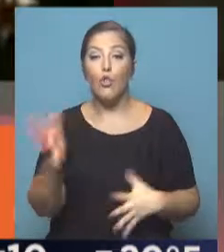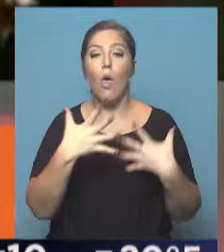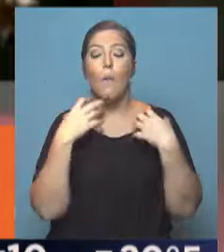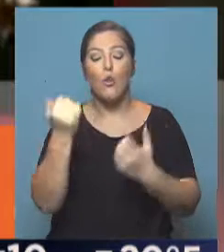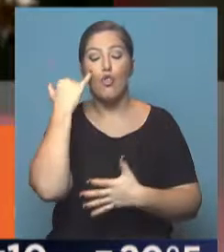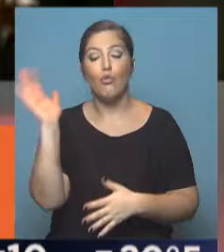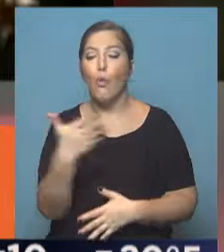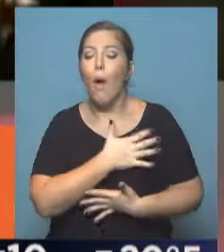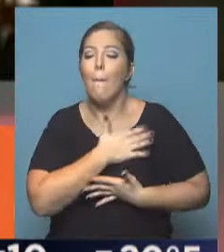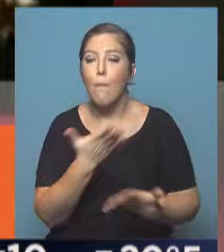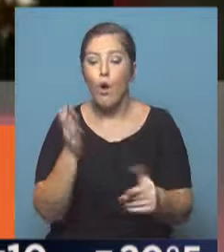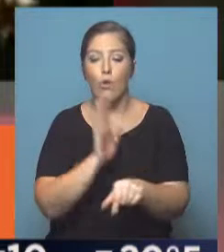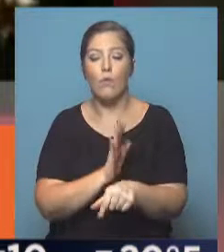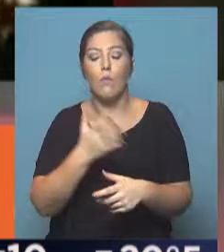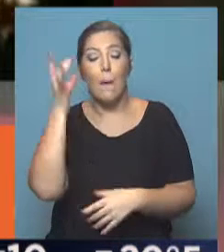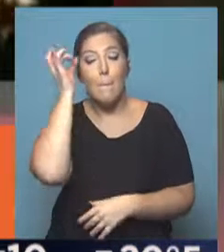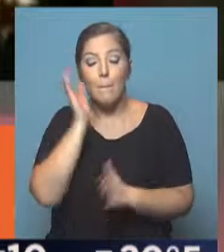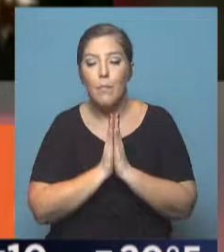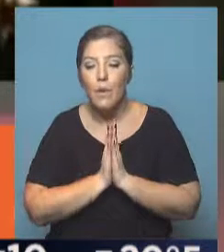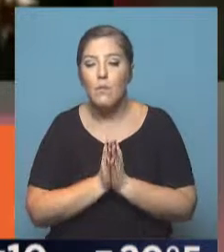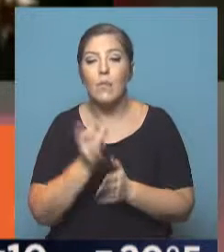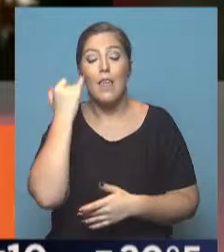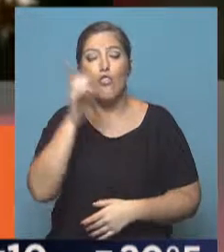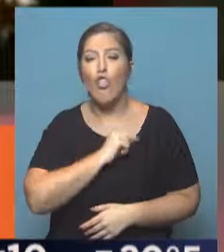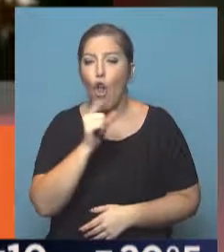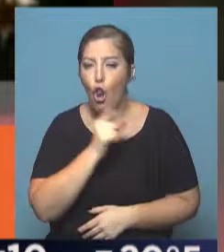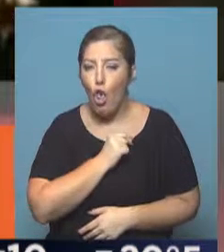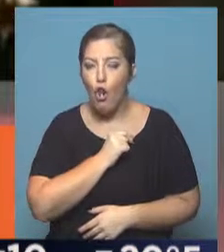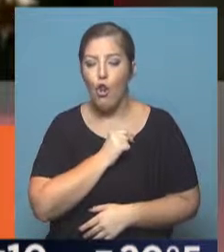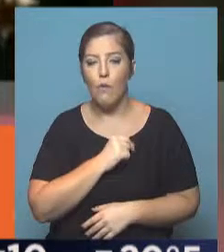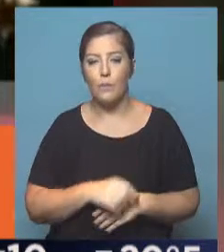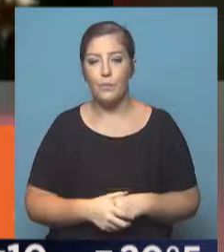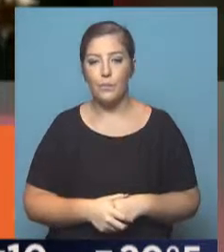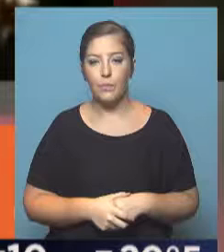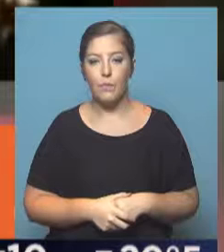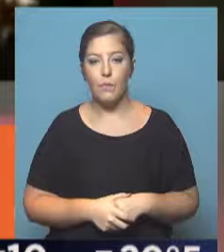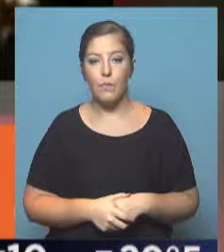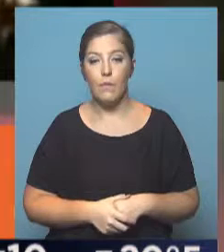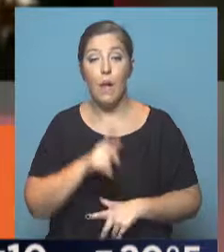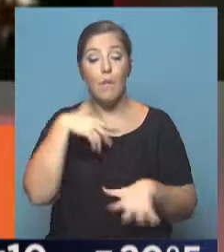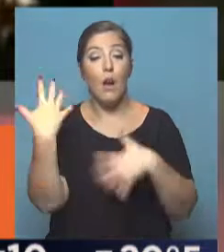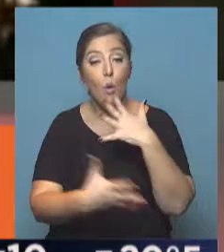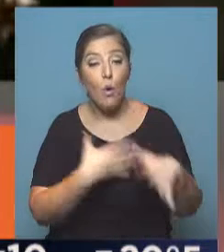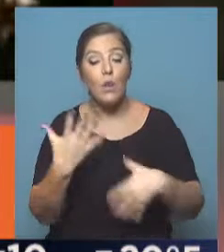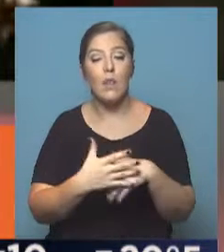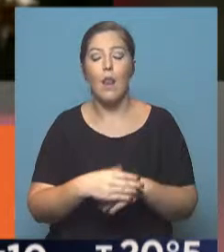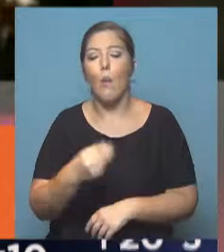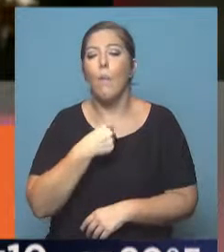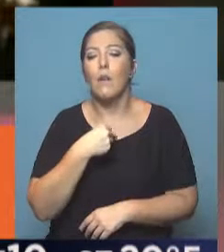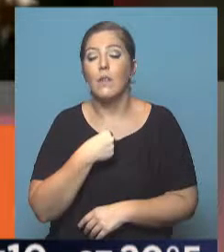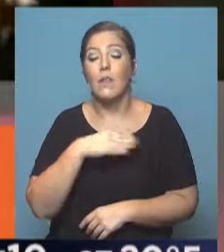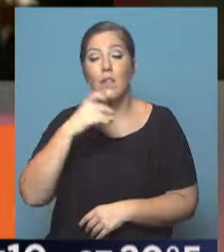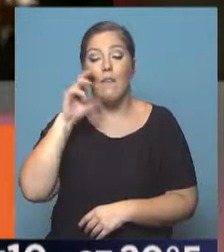el amor, todas las condolencias y el dolor de los revolucionarios, de los patriotas, de los